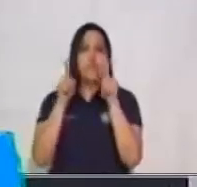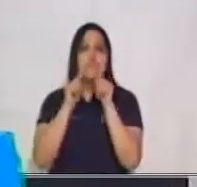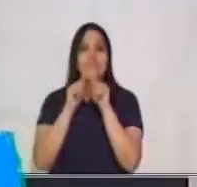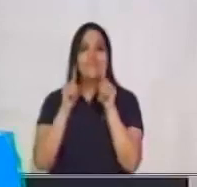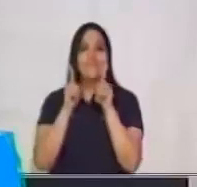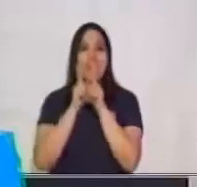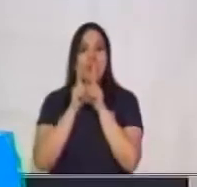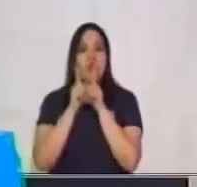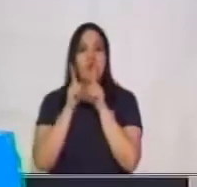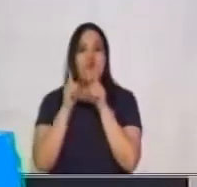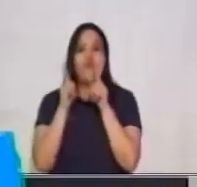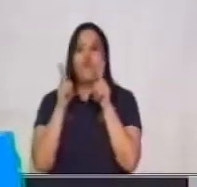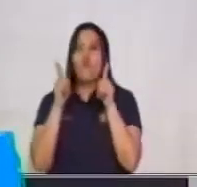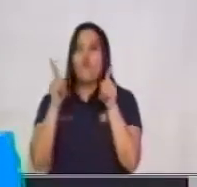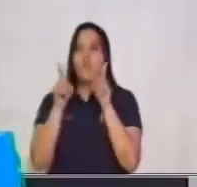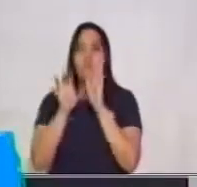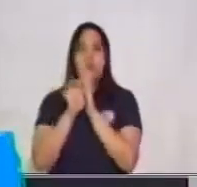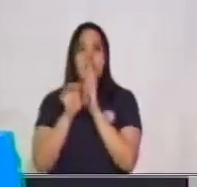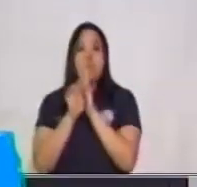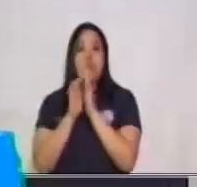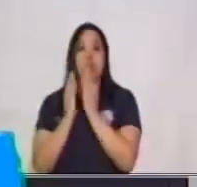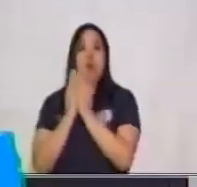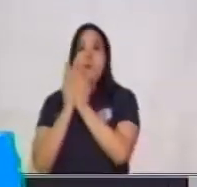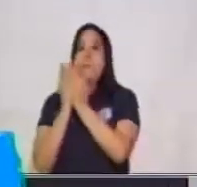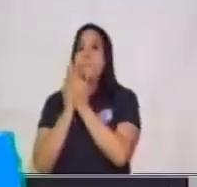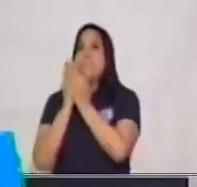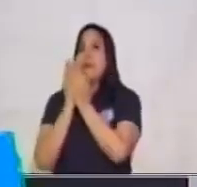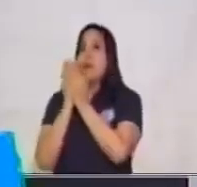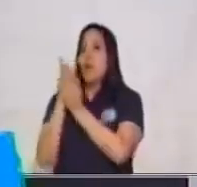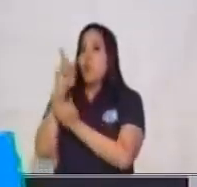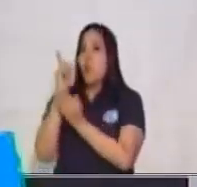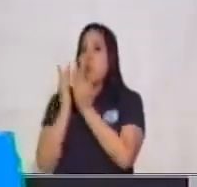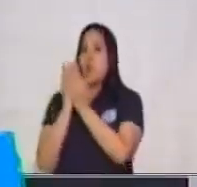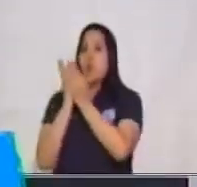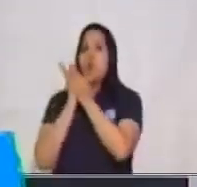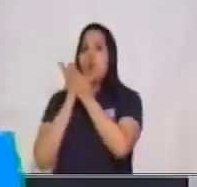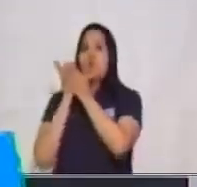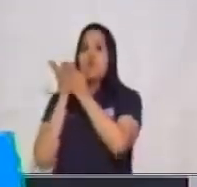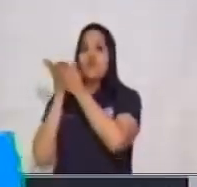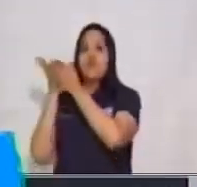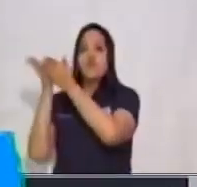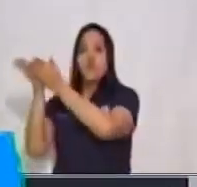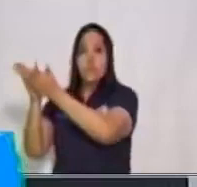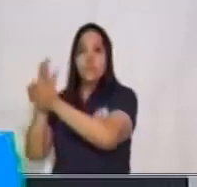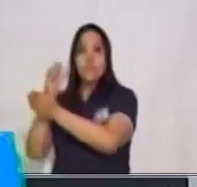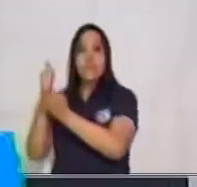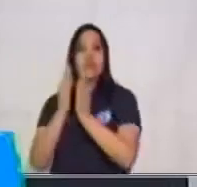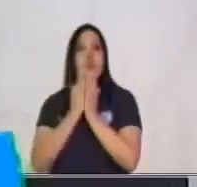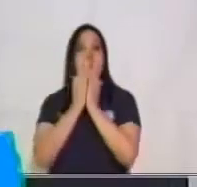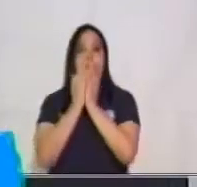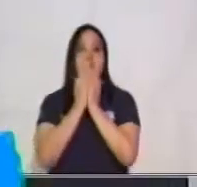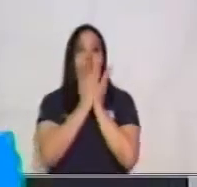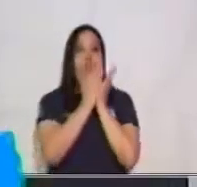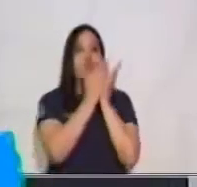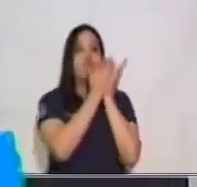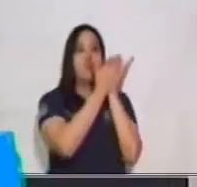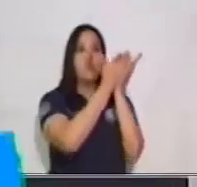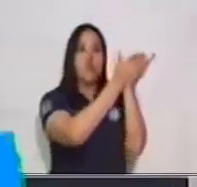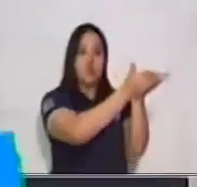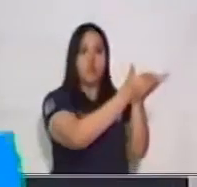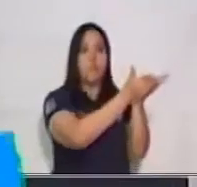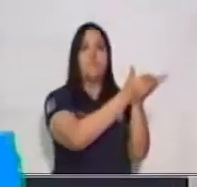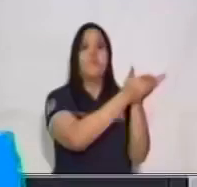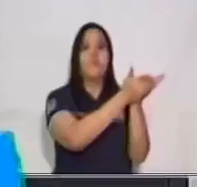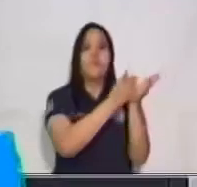distintas. Este viaja en esta dirección y este en esa dirección.